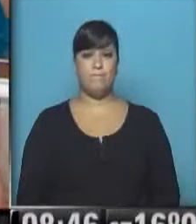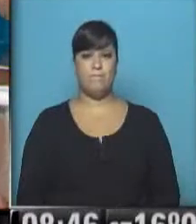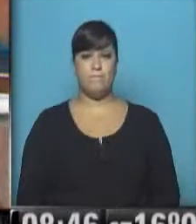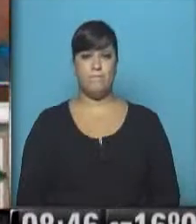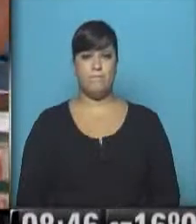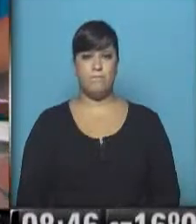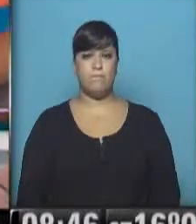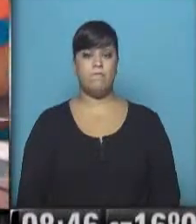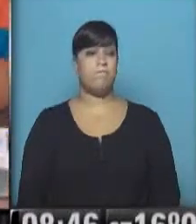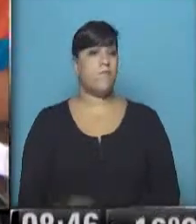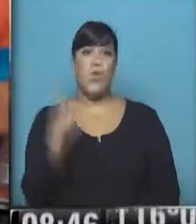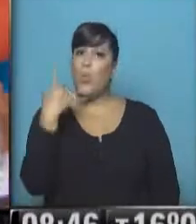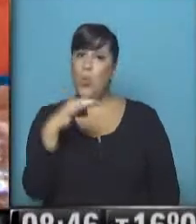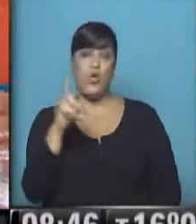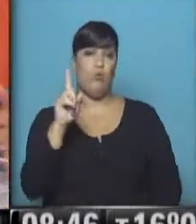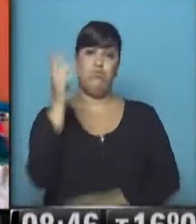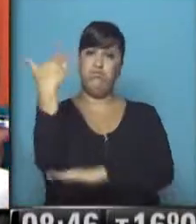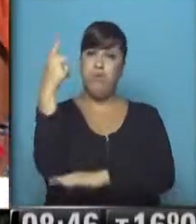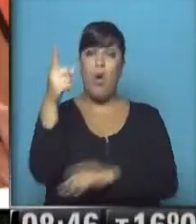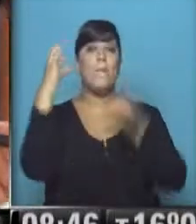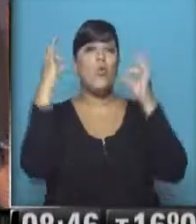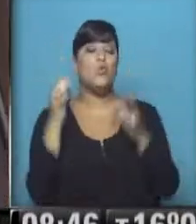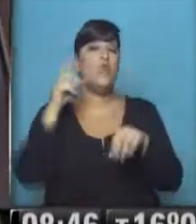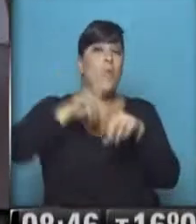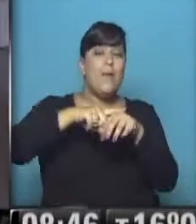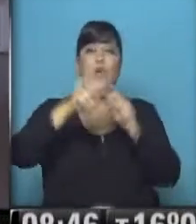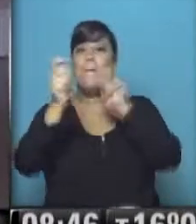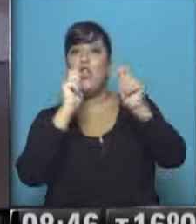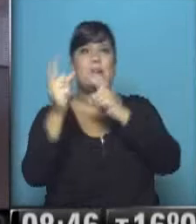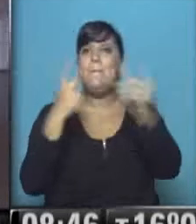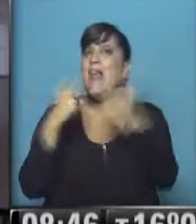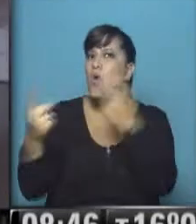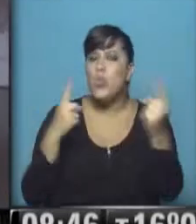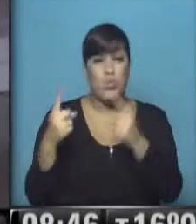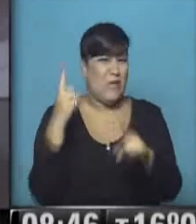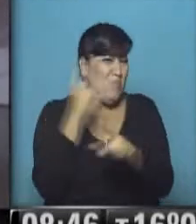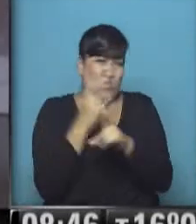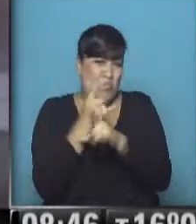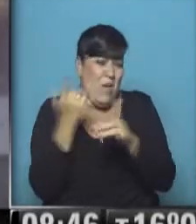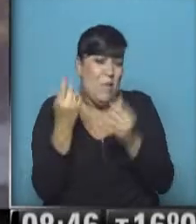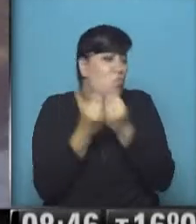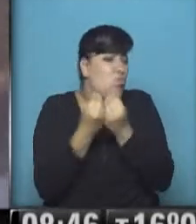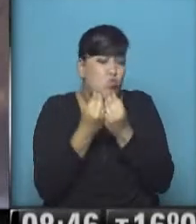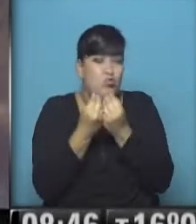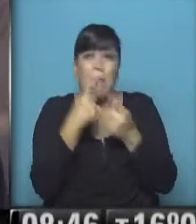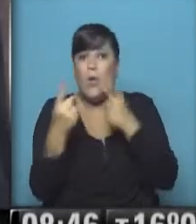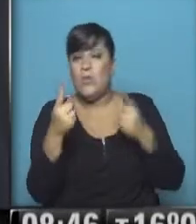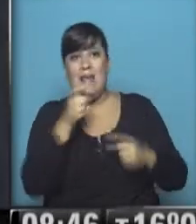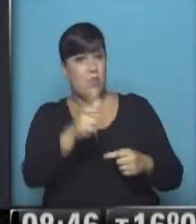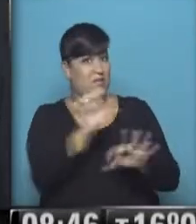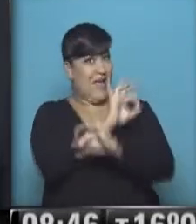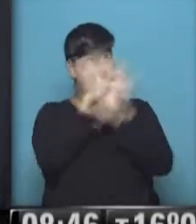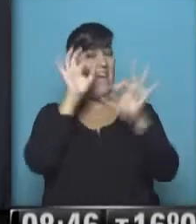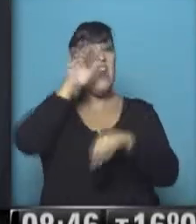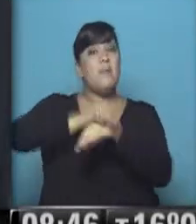Bueno, esto es lo único que podemos obtener de Lago Marcino, porque a la hora de las preguntas, todos los periodistas tenían cientos para hacerle. No respondió ninguna. El encargado